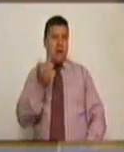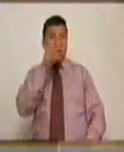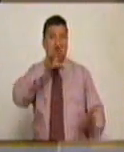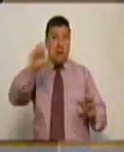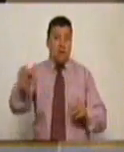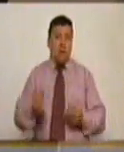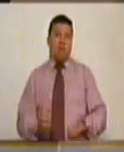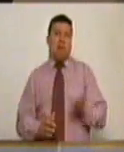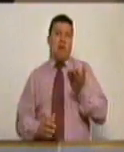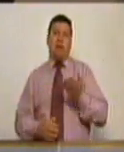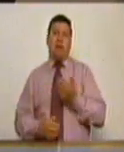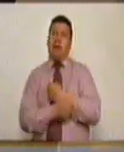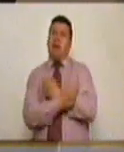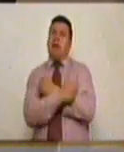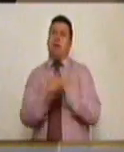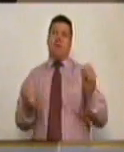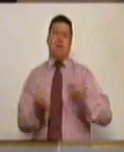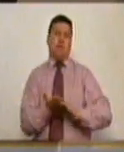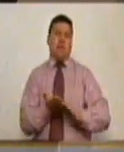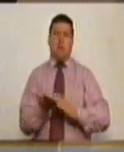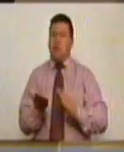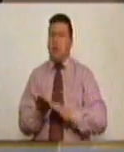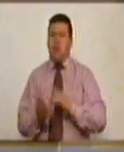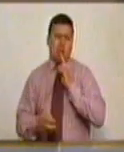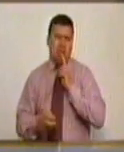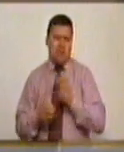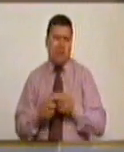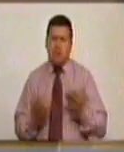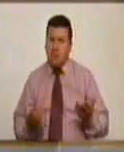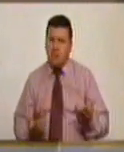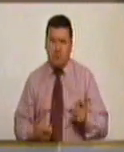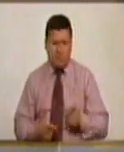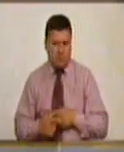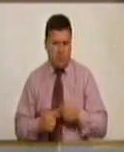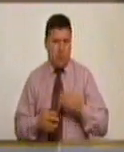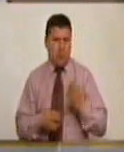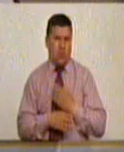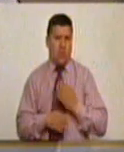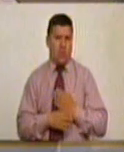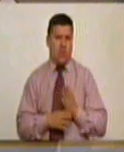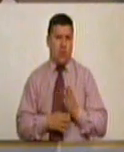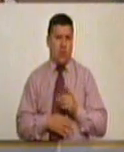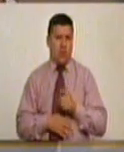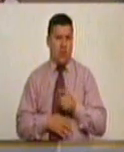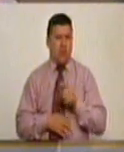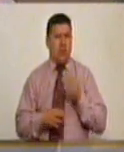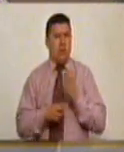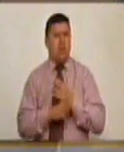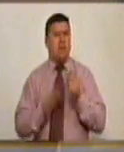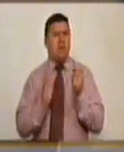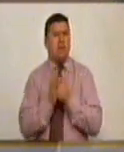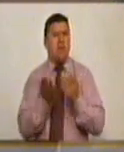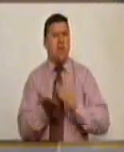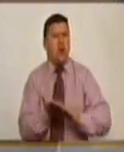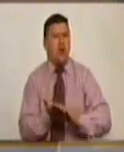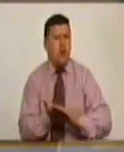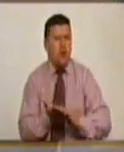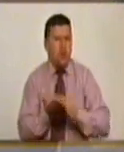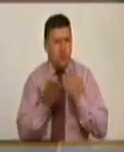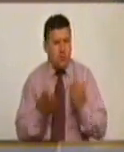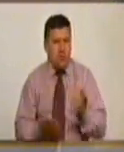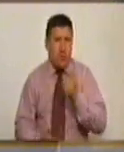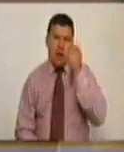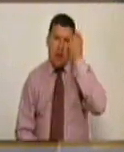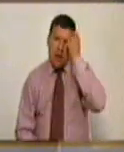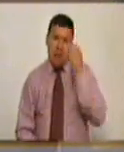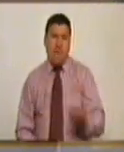imposible de cualquiera otra manera resolver este asunto entonces este no es un problema de dogmatismo Este es un problema de soluciones prácticas para que